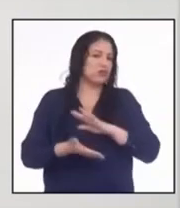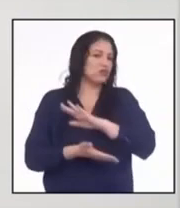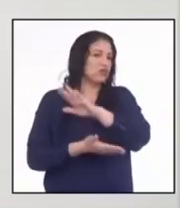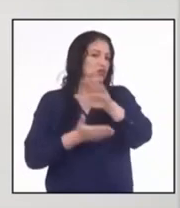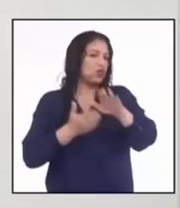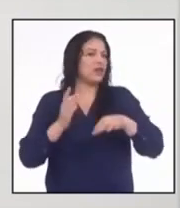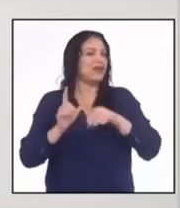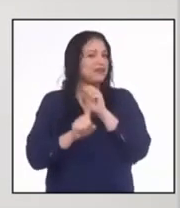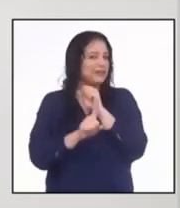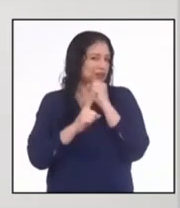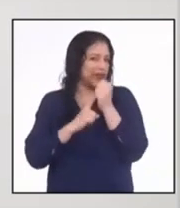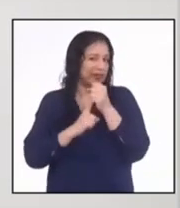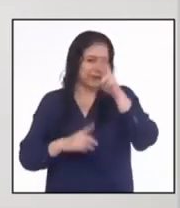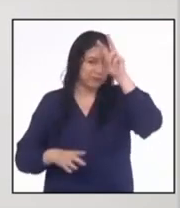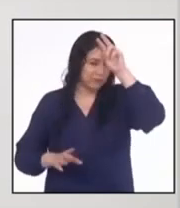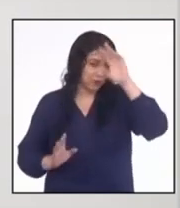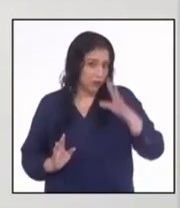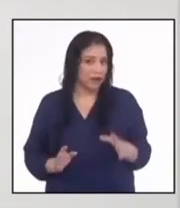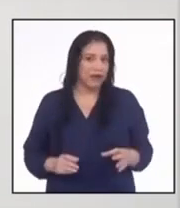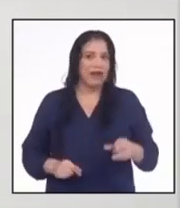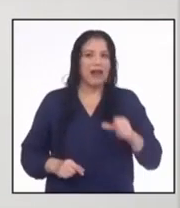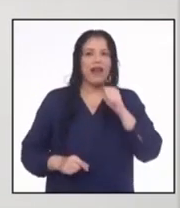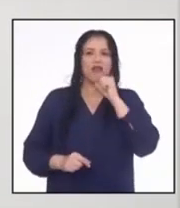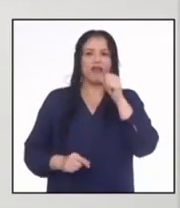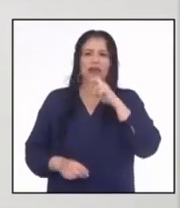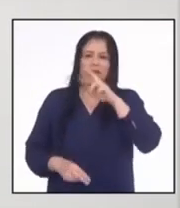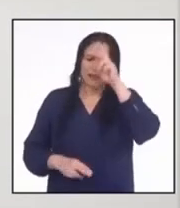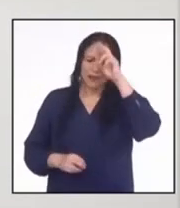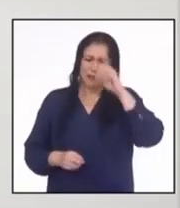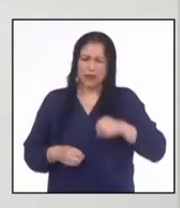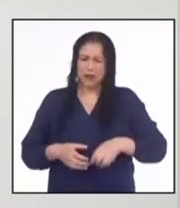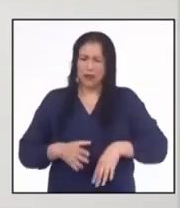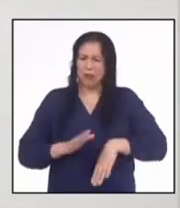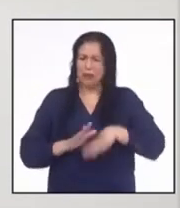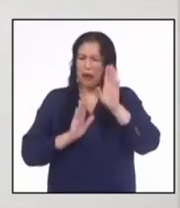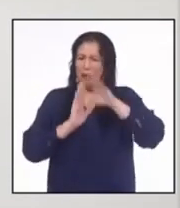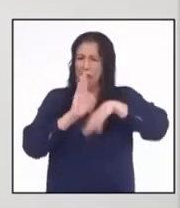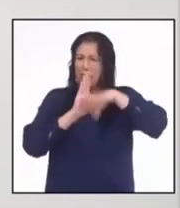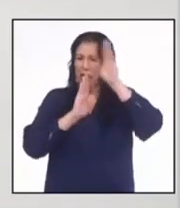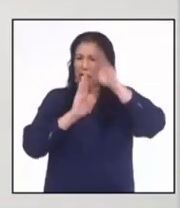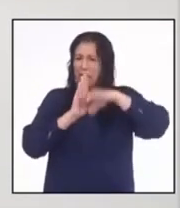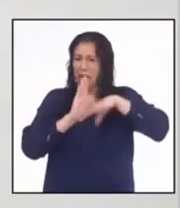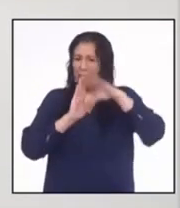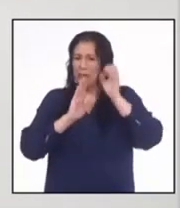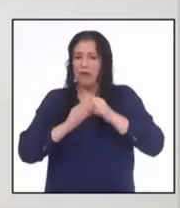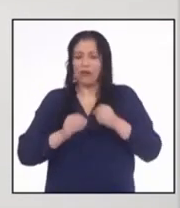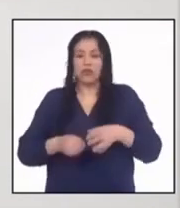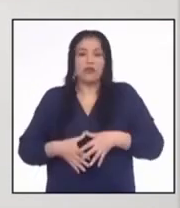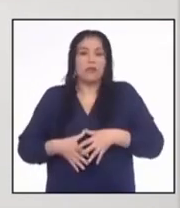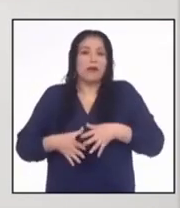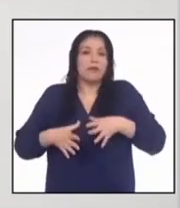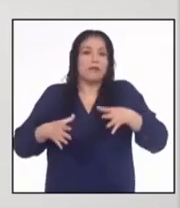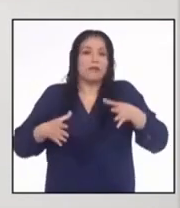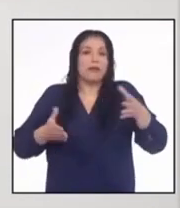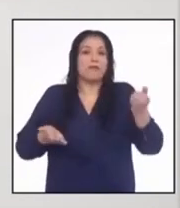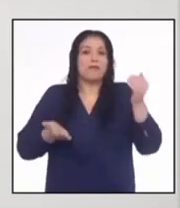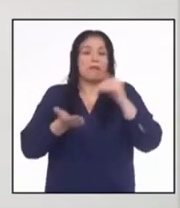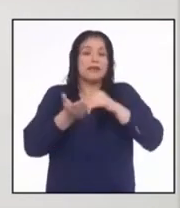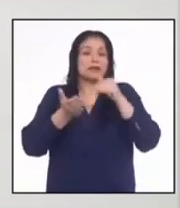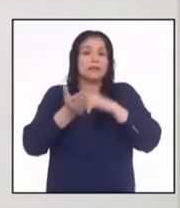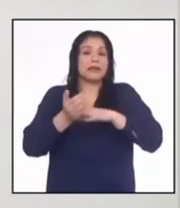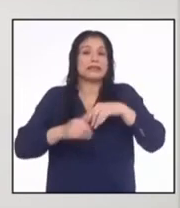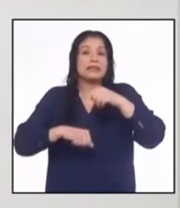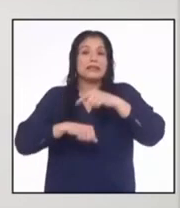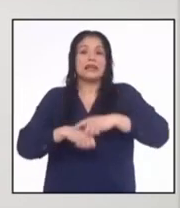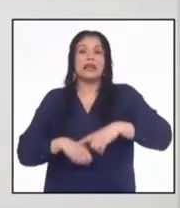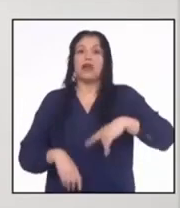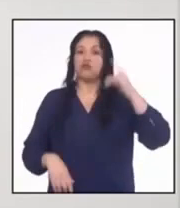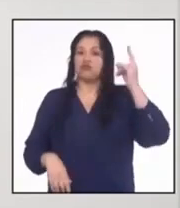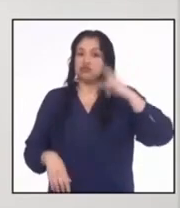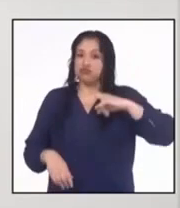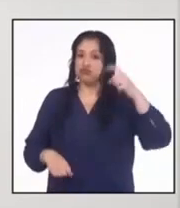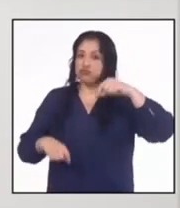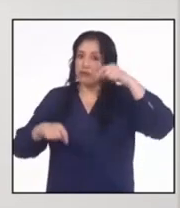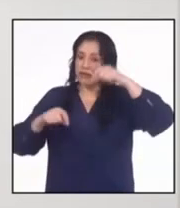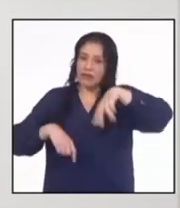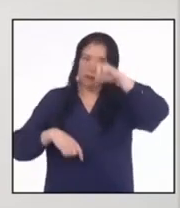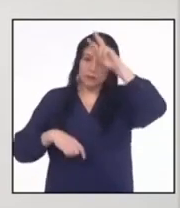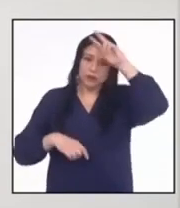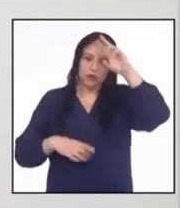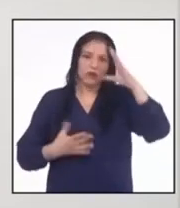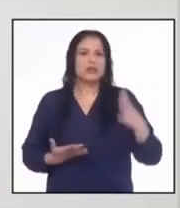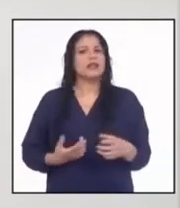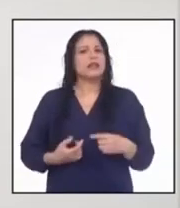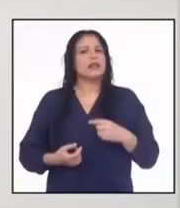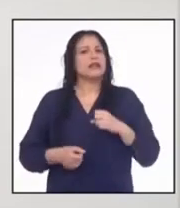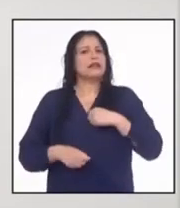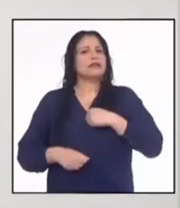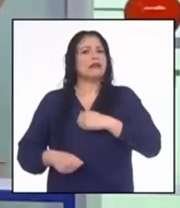la sociedad. El irrespeto se incrementó conforme se fue ampliando el estado de emergencia y se detuvo a